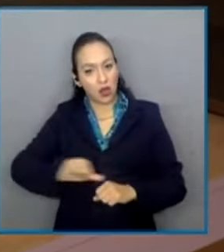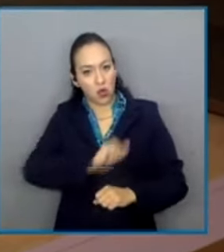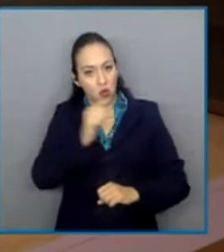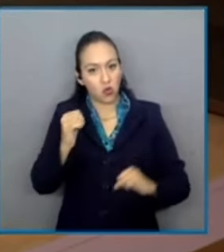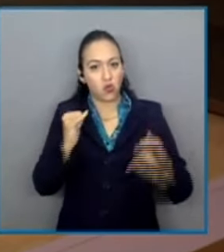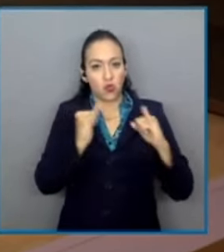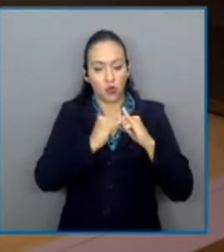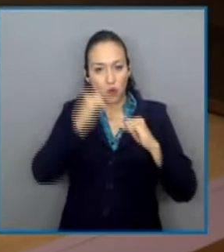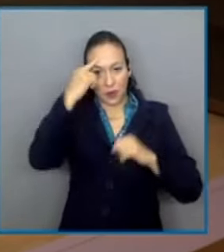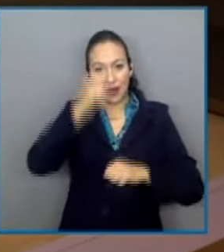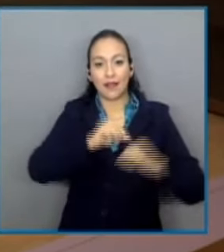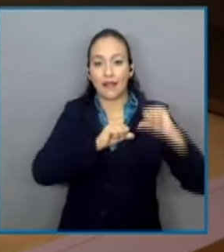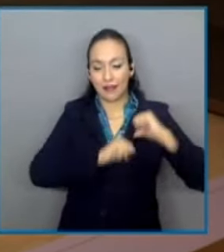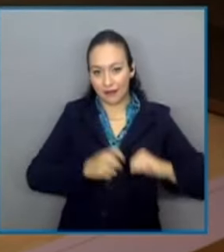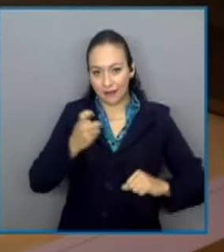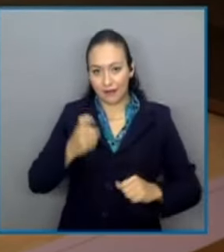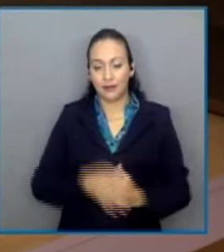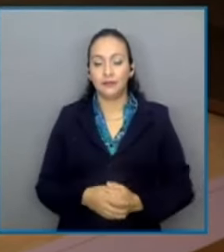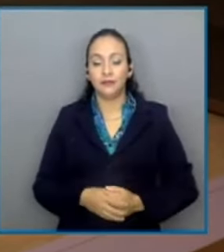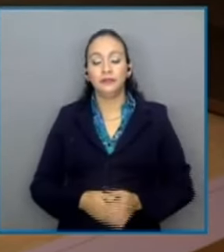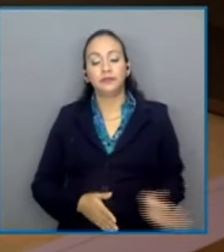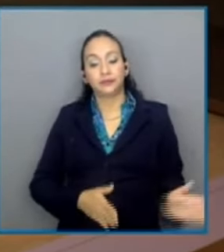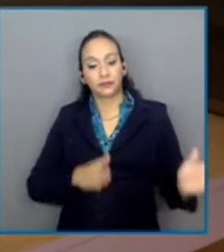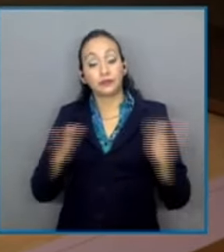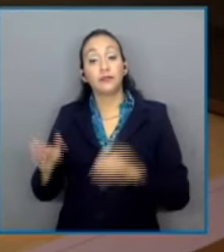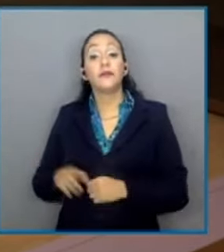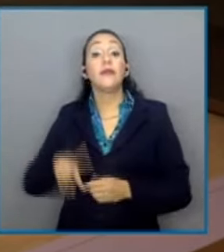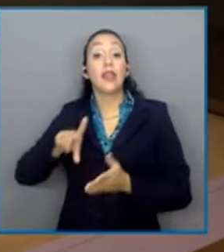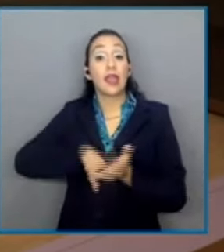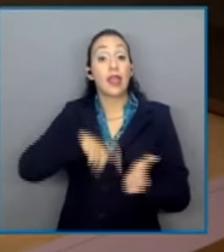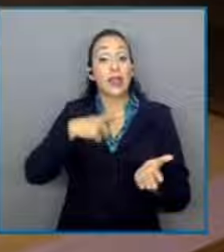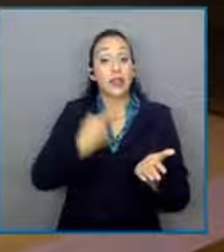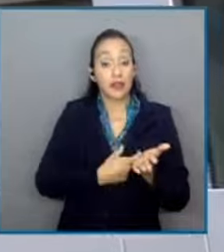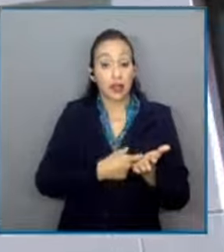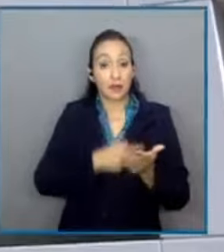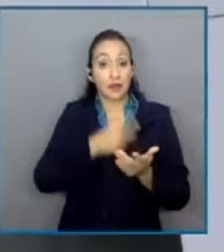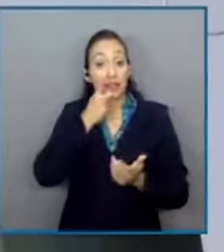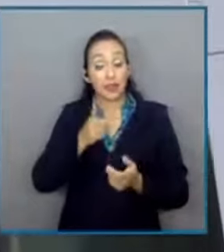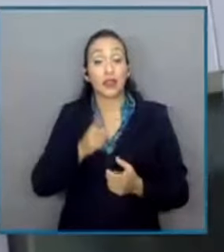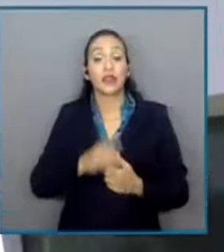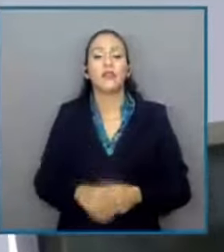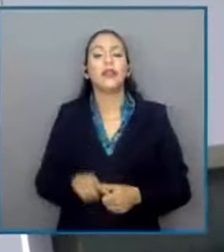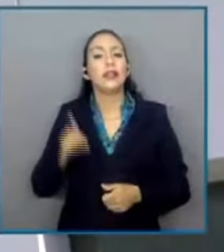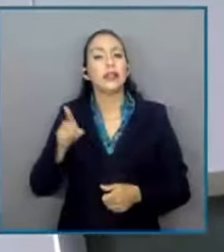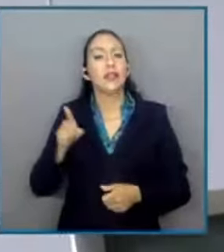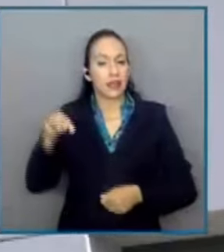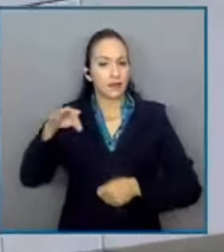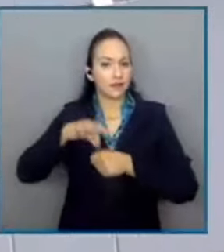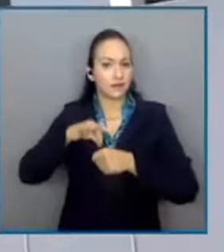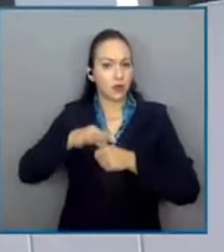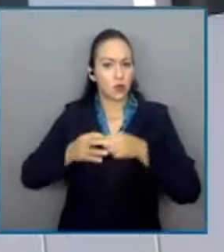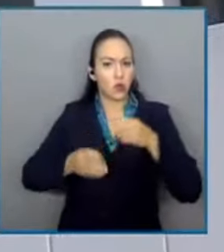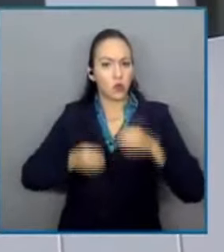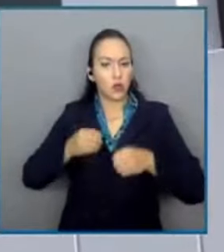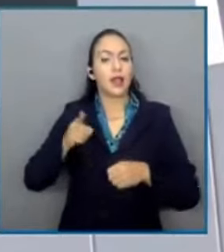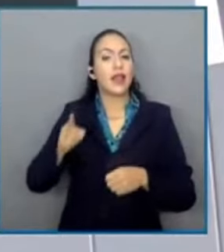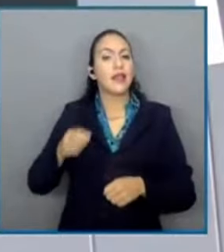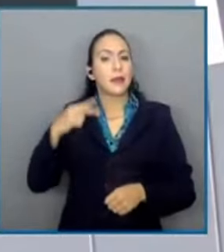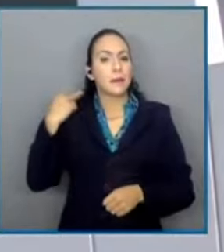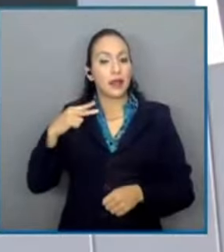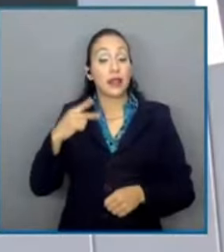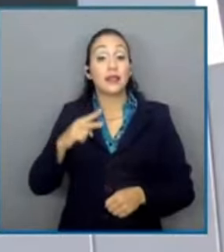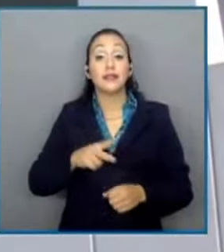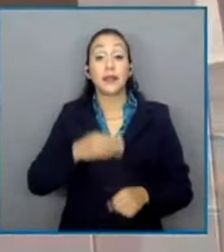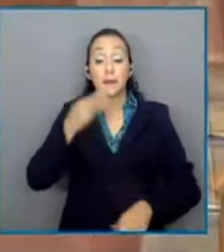La Sala Regional Jalapa confirmó la sentencia del Tribunal Electoral de Veracruz, con la que sancionó a una periodista local por